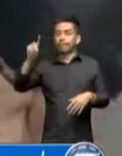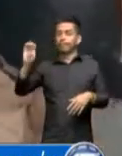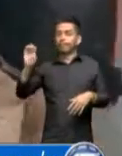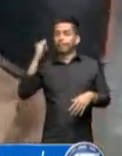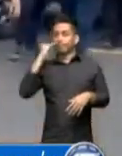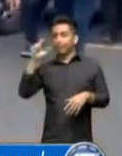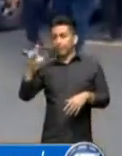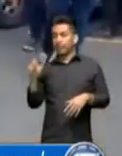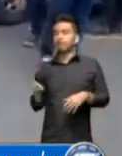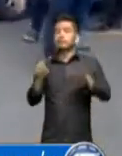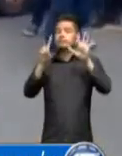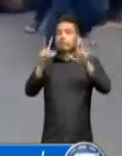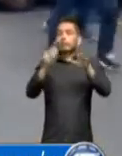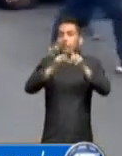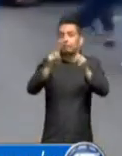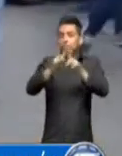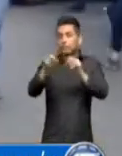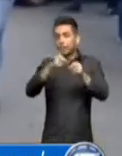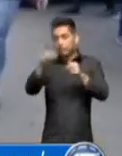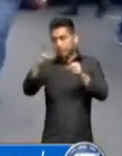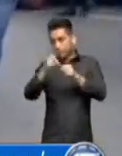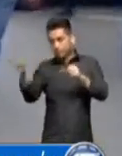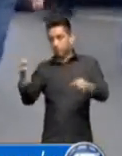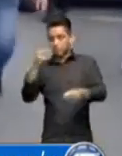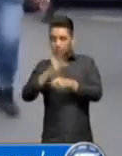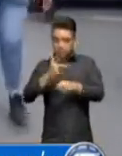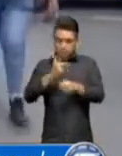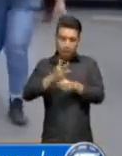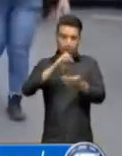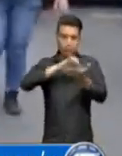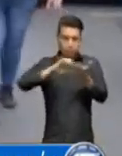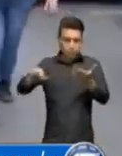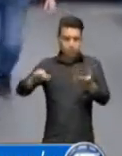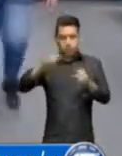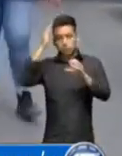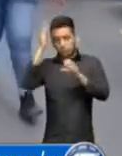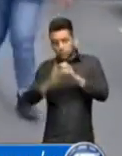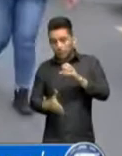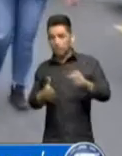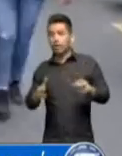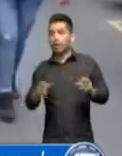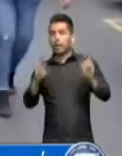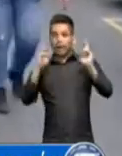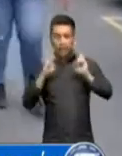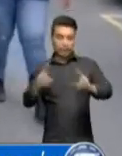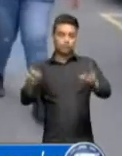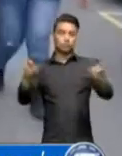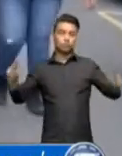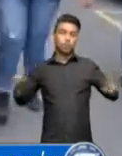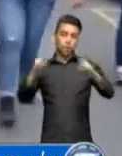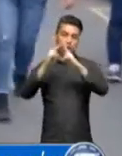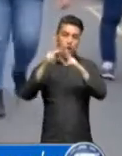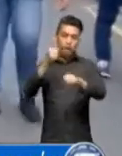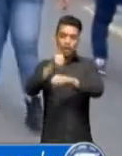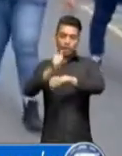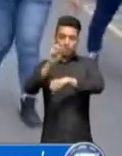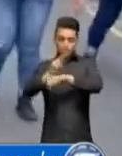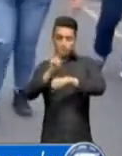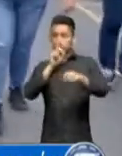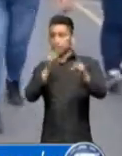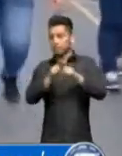Guatemala, El Progreso, Escuintla, Retaluleu, Sololá, Zacapa y Alta Verapaz. Derivado de estas